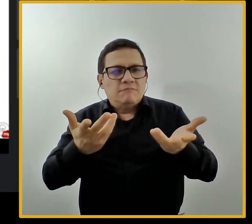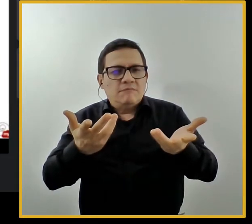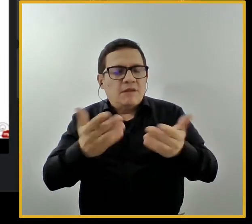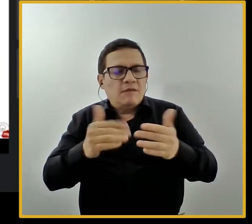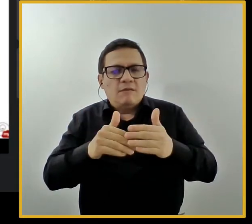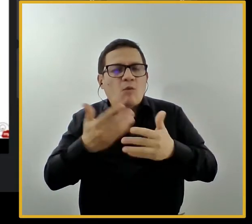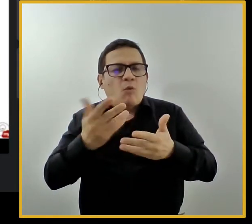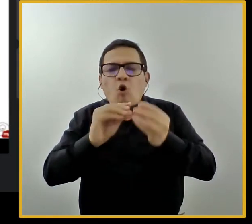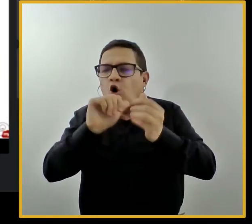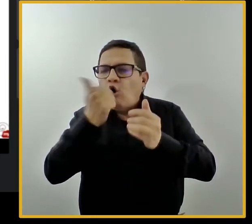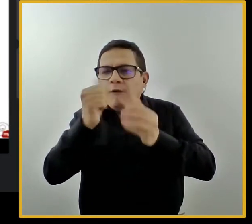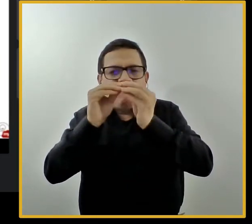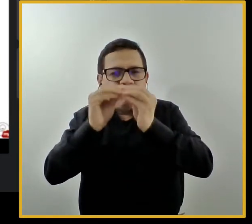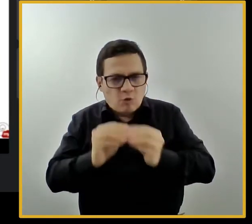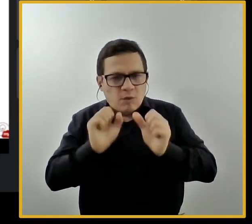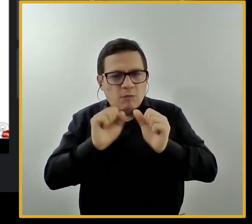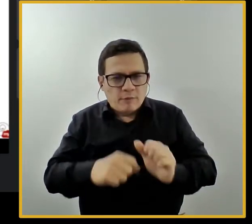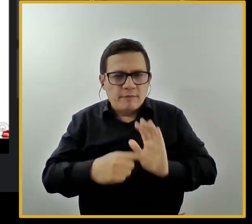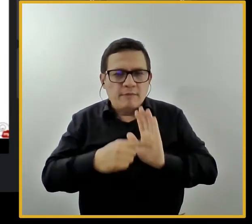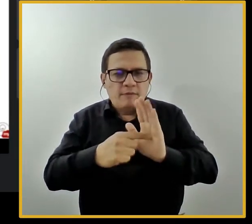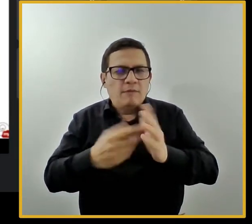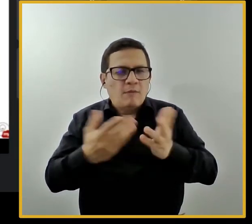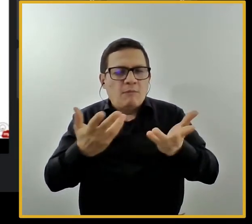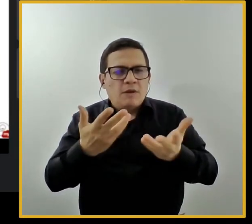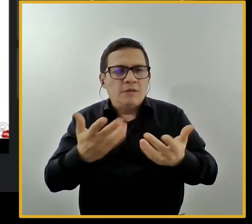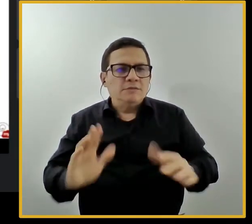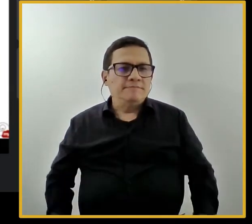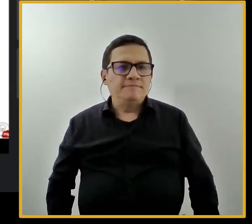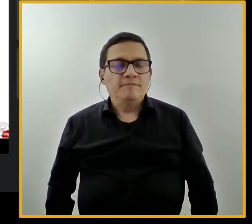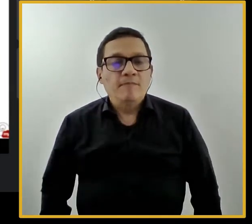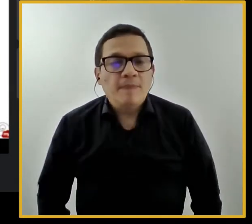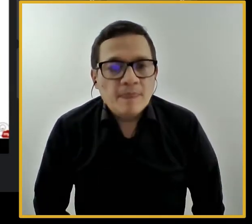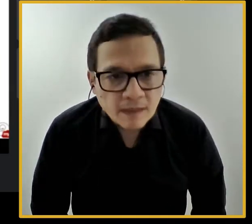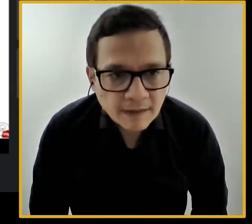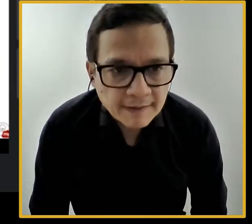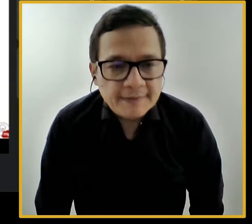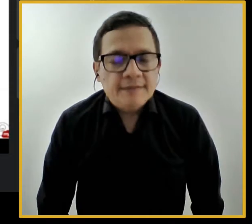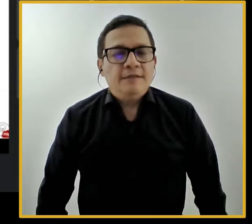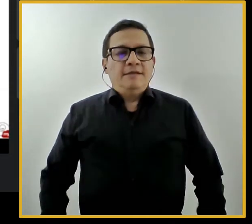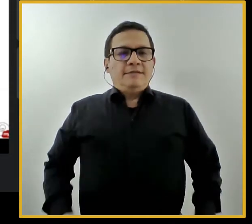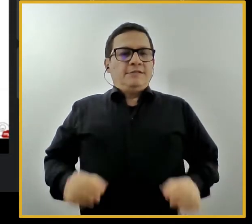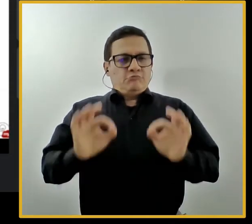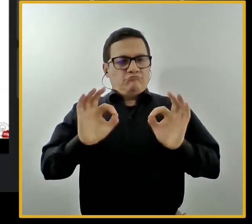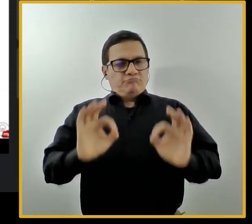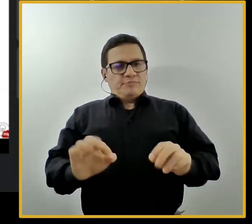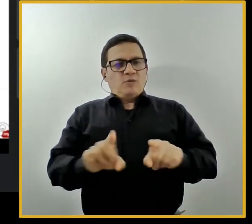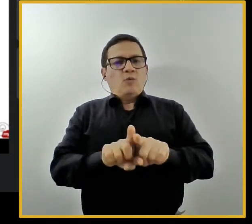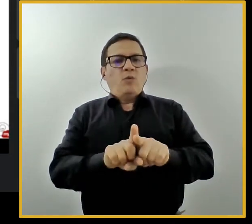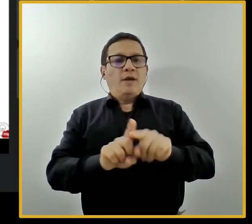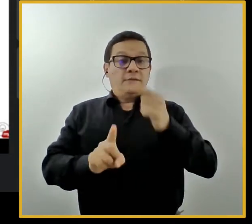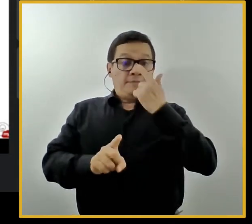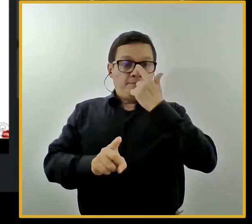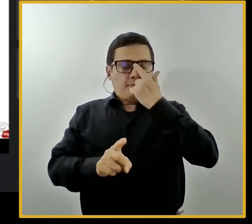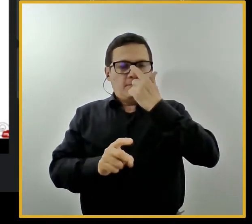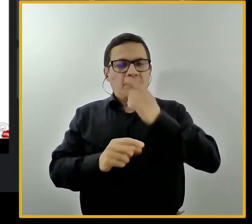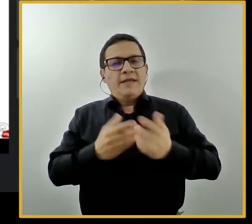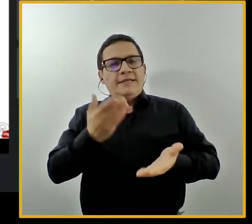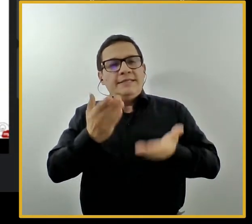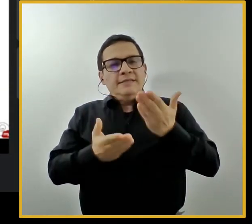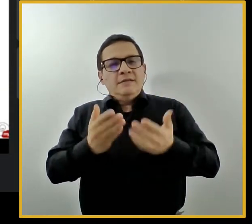a partir de otra forma, ¿no? De una forma que quede mucho más allí como elaborada, que